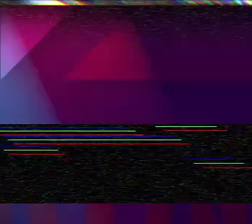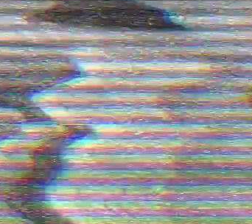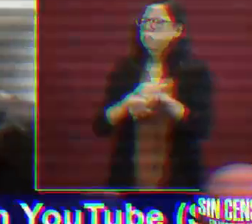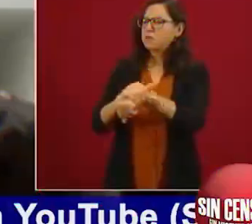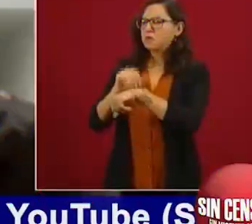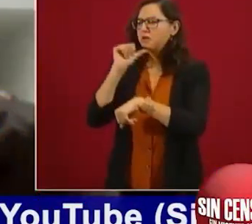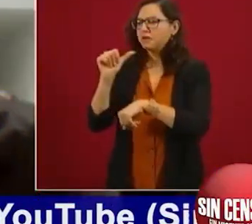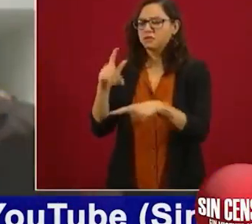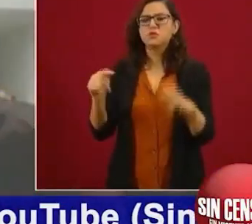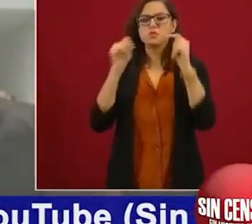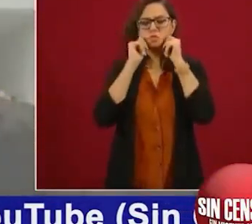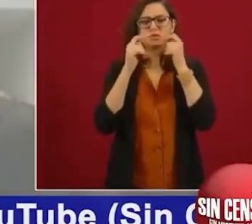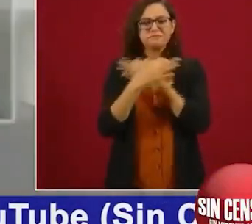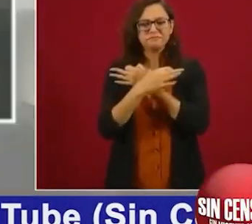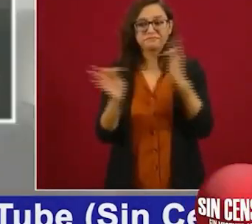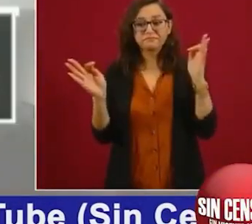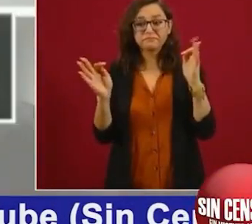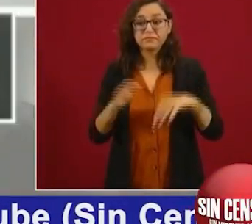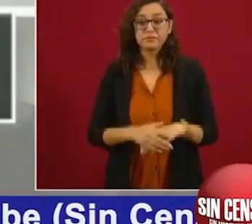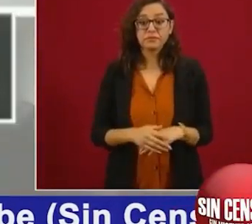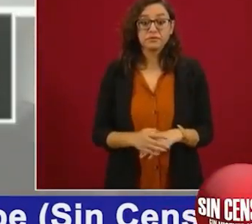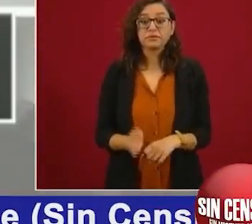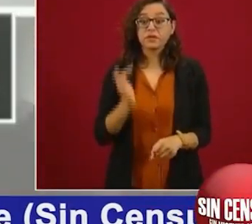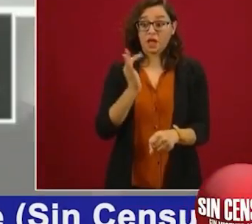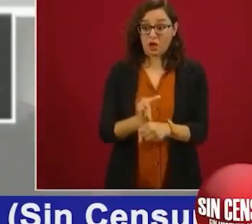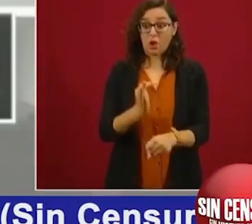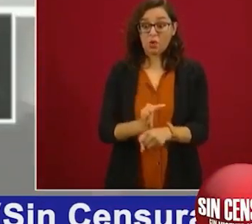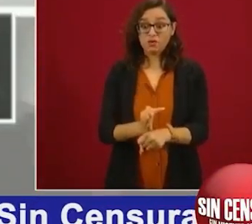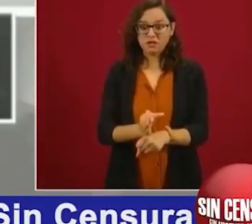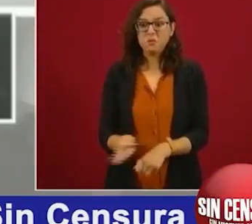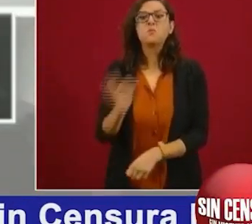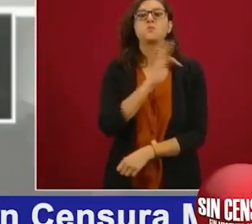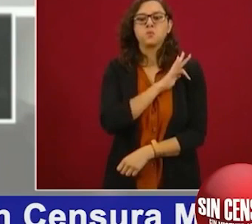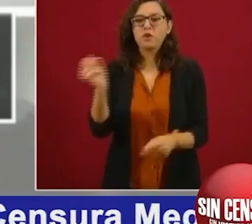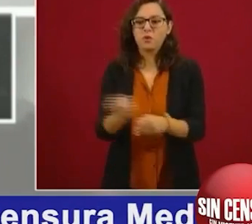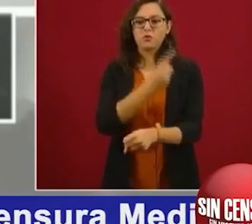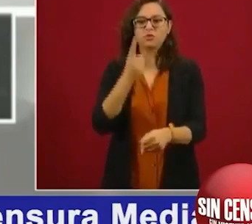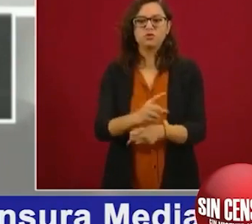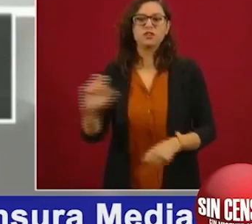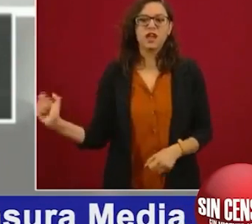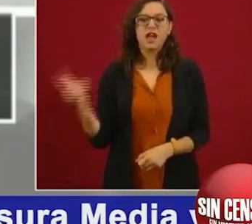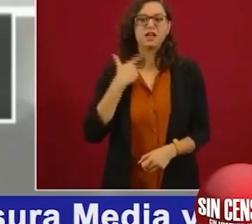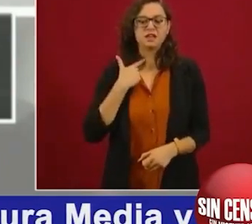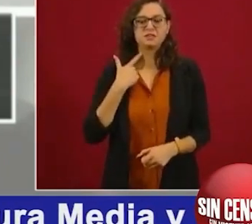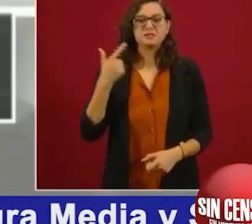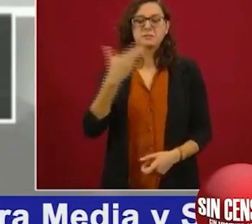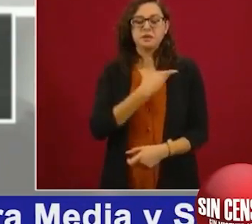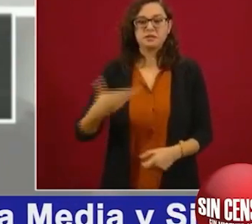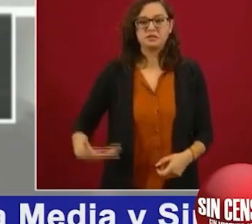presencial. Tenemos la posibilidad de poner a los expresidentes frente a la justicia. Es muy